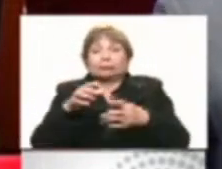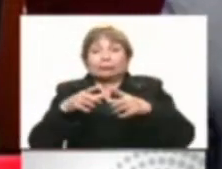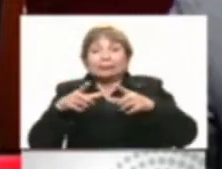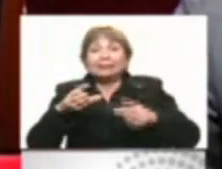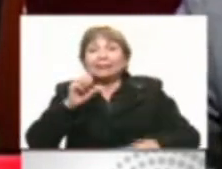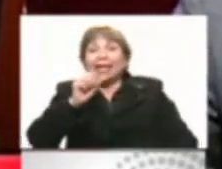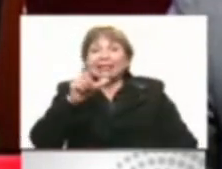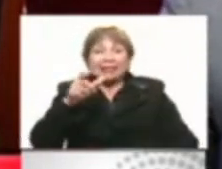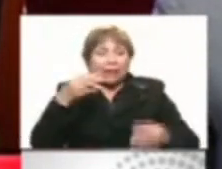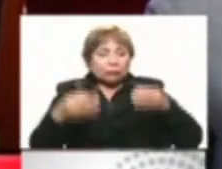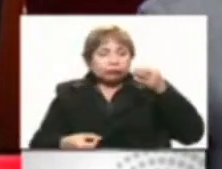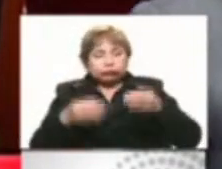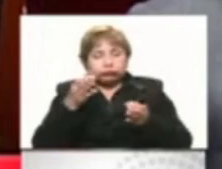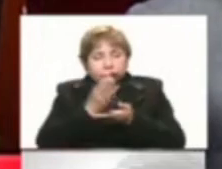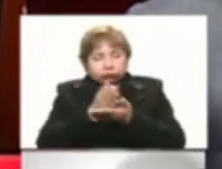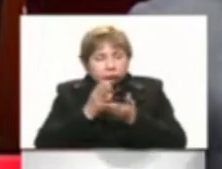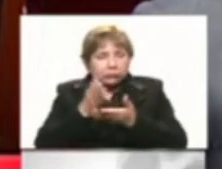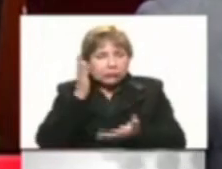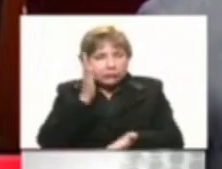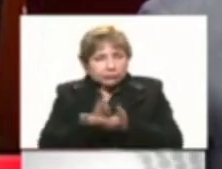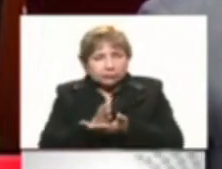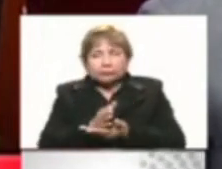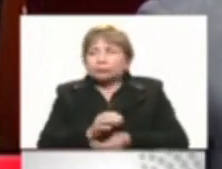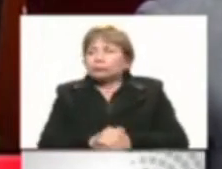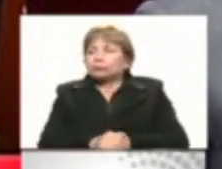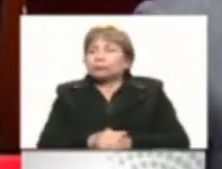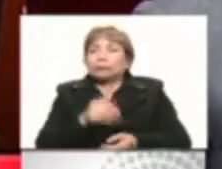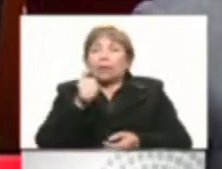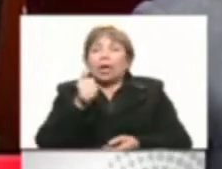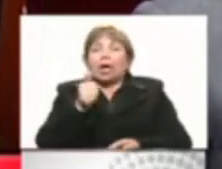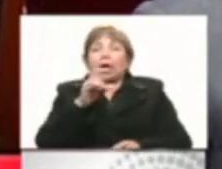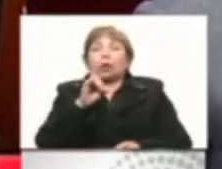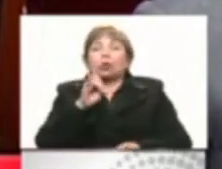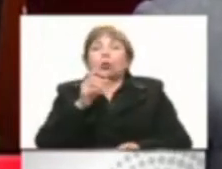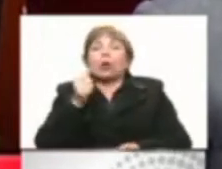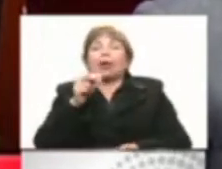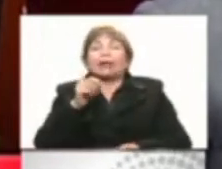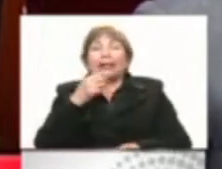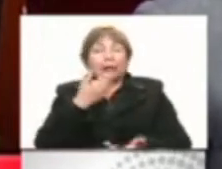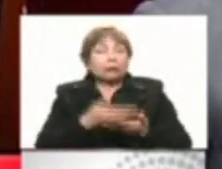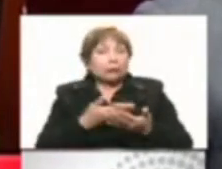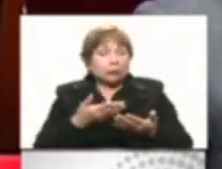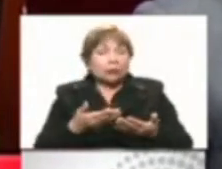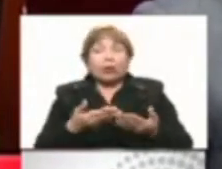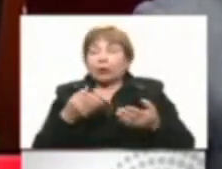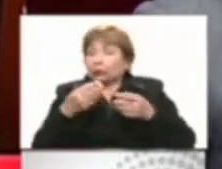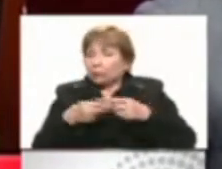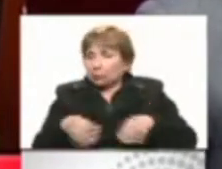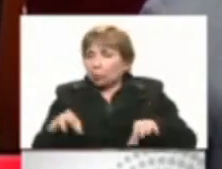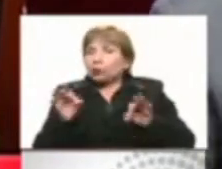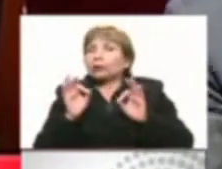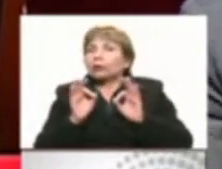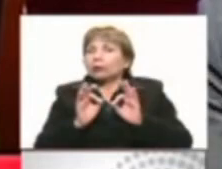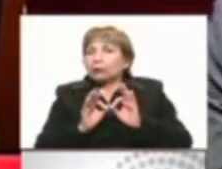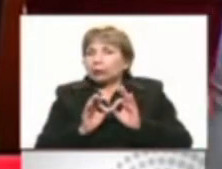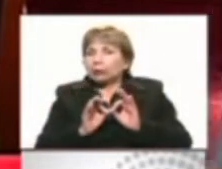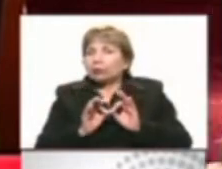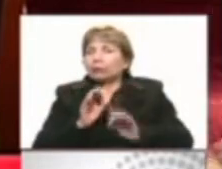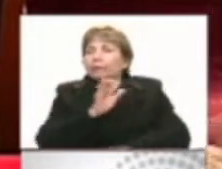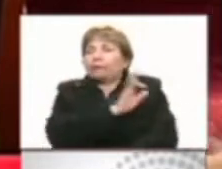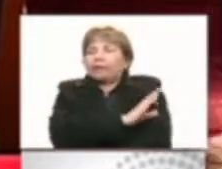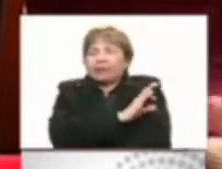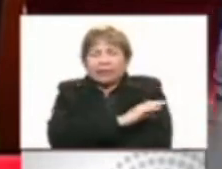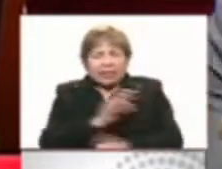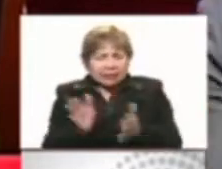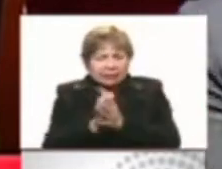sala especializada en delitos y temas aduaneros y tributarios, eso es muy importante. Apoyaremos el Tribunal Fiscal porque eso